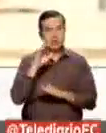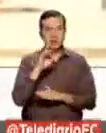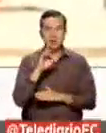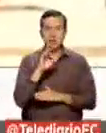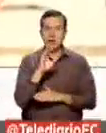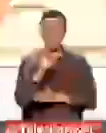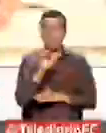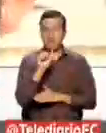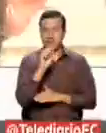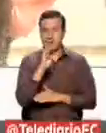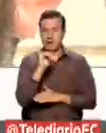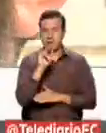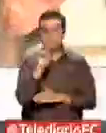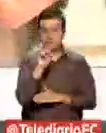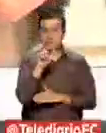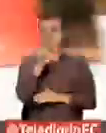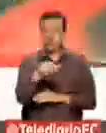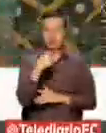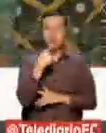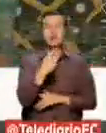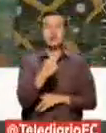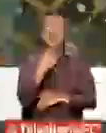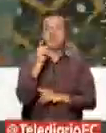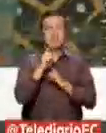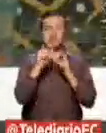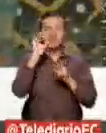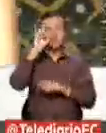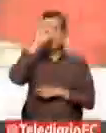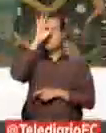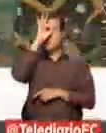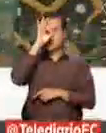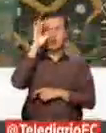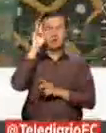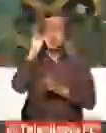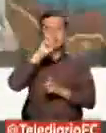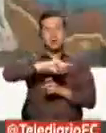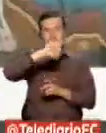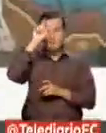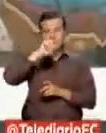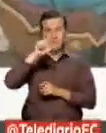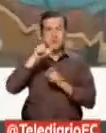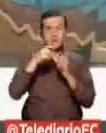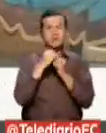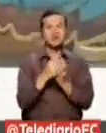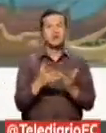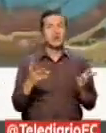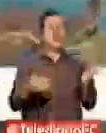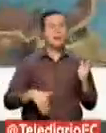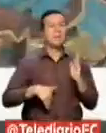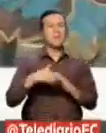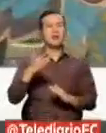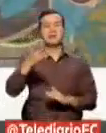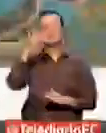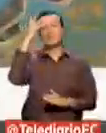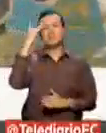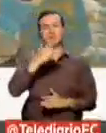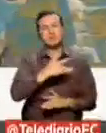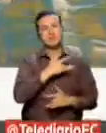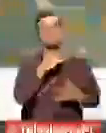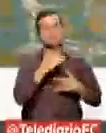Amores, cronista de la ciudad, manifiesta que existe un desconocimiento en la gente sobre la historia del graffiti. Dice que es la forma más antigua de